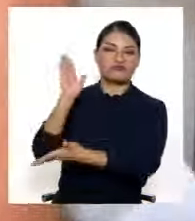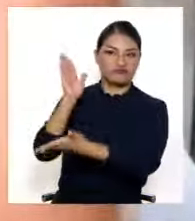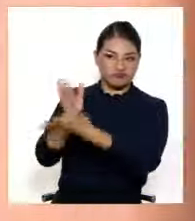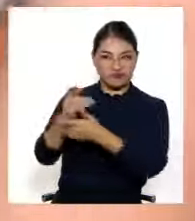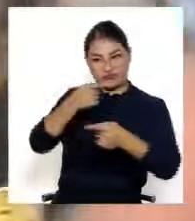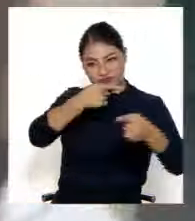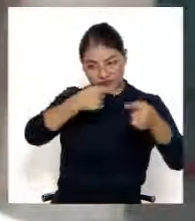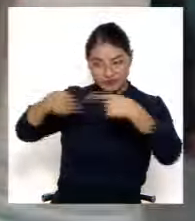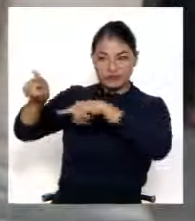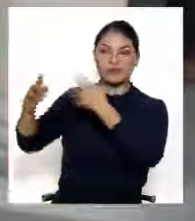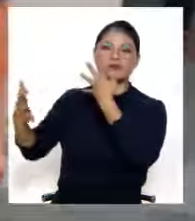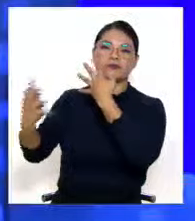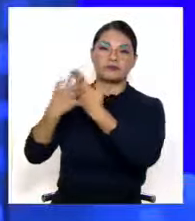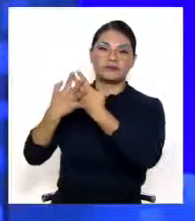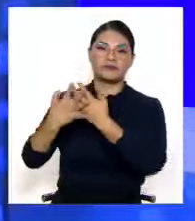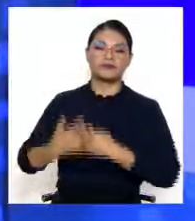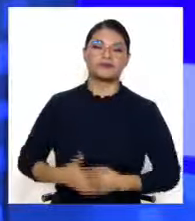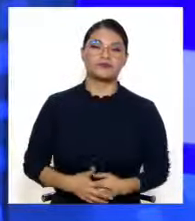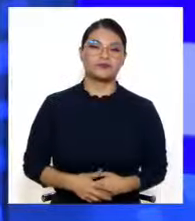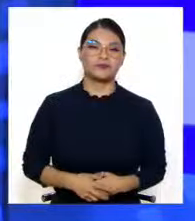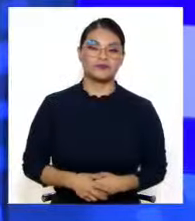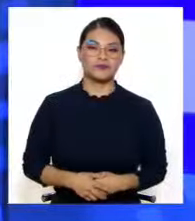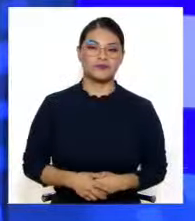a prisión 8:24 y